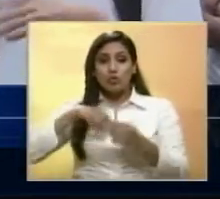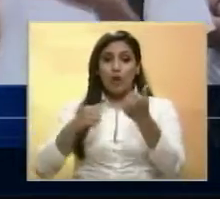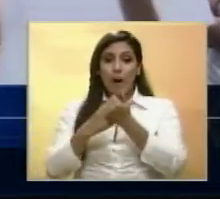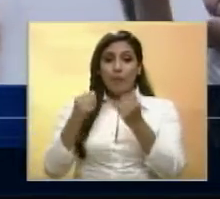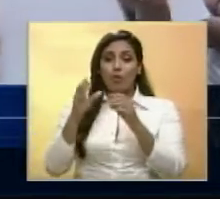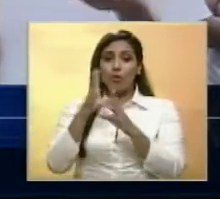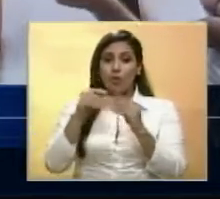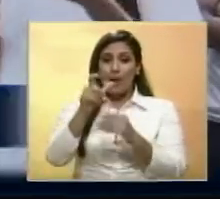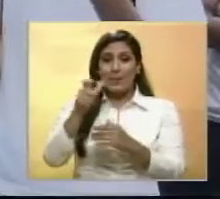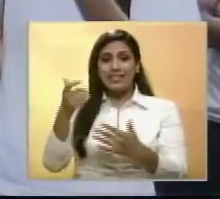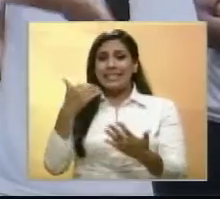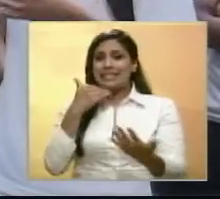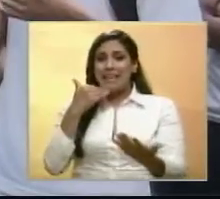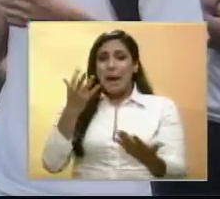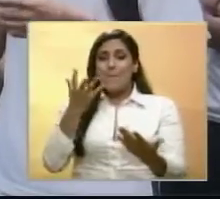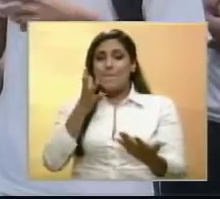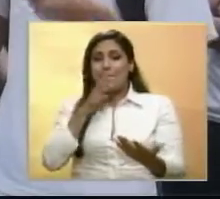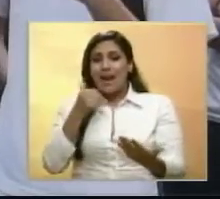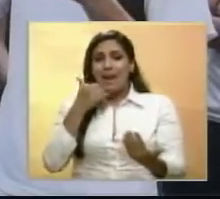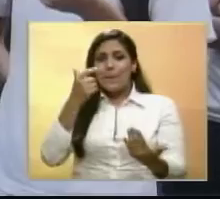todas las causas y no queremos,